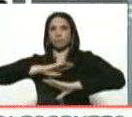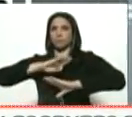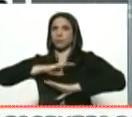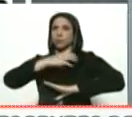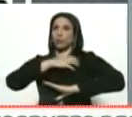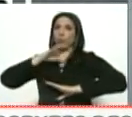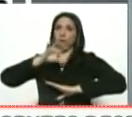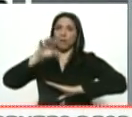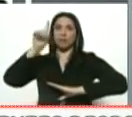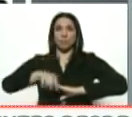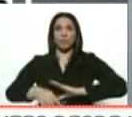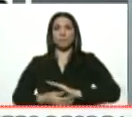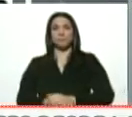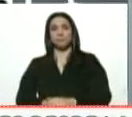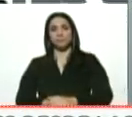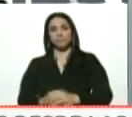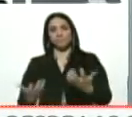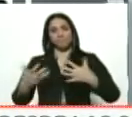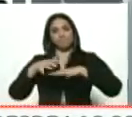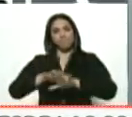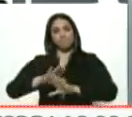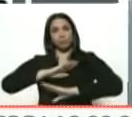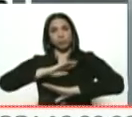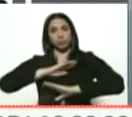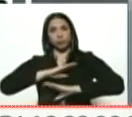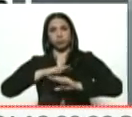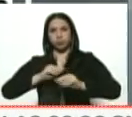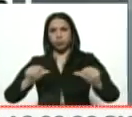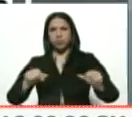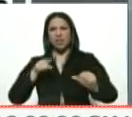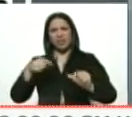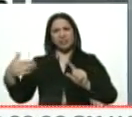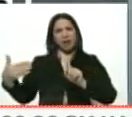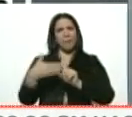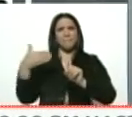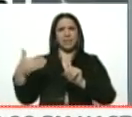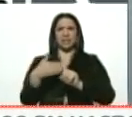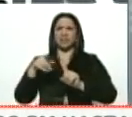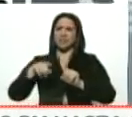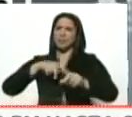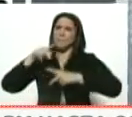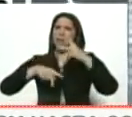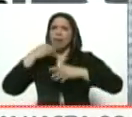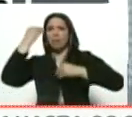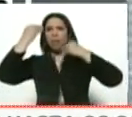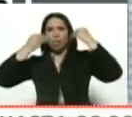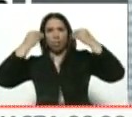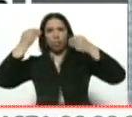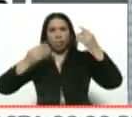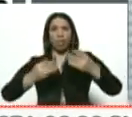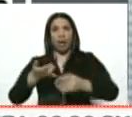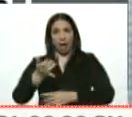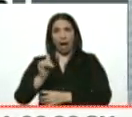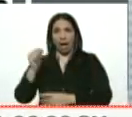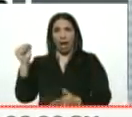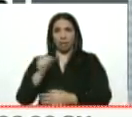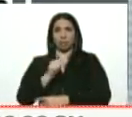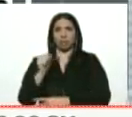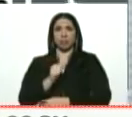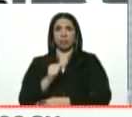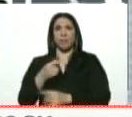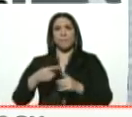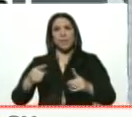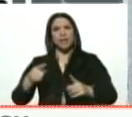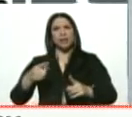soberanía y en la defensa de la integridad territorial. Así que esas amenazas, esos planes reales que existen, porque